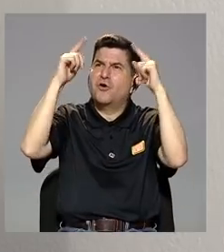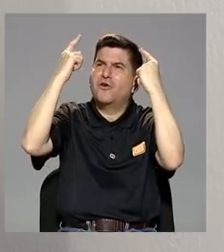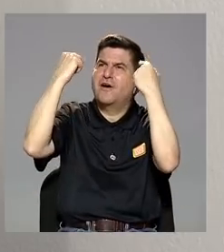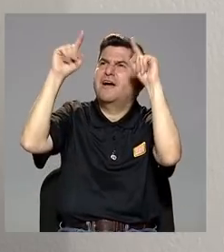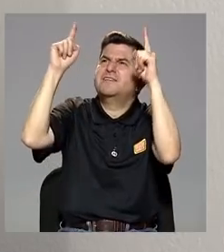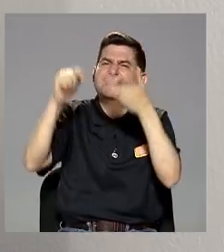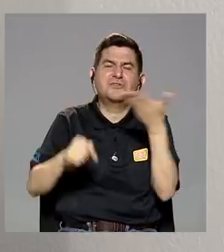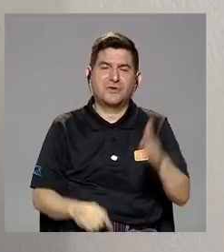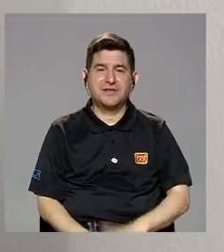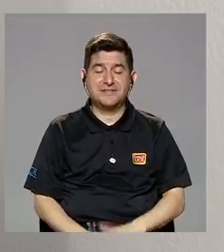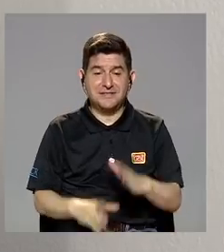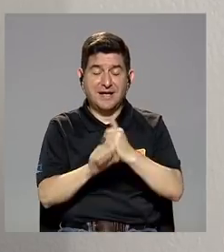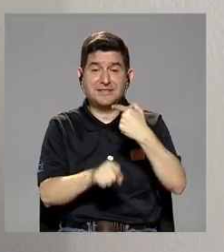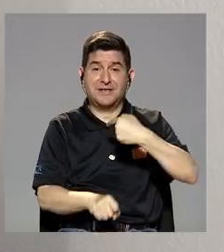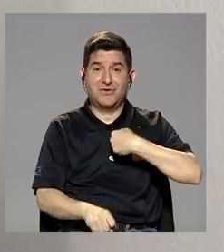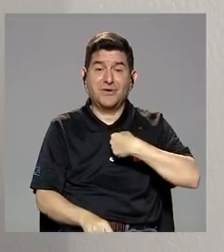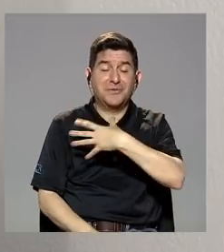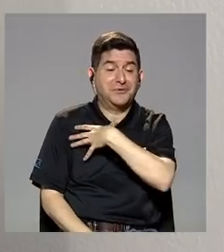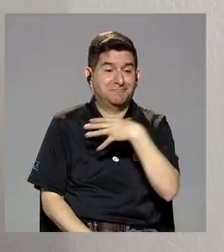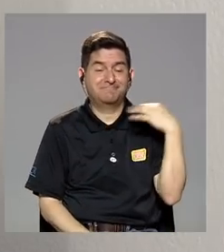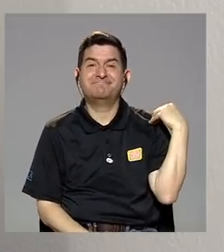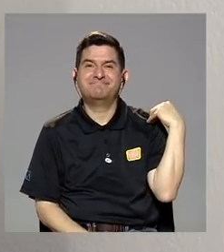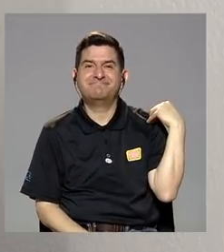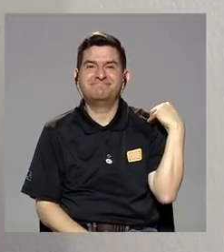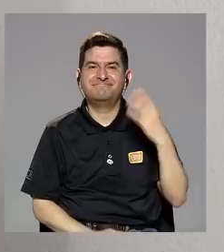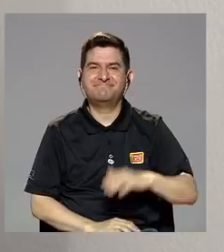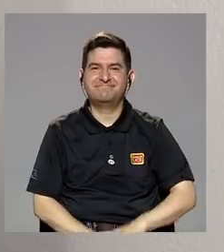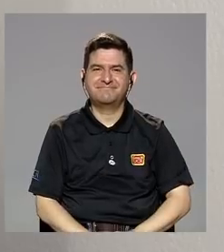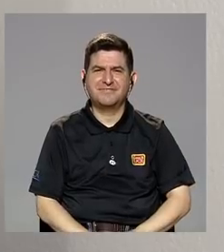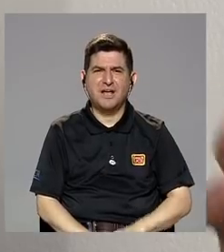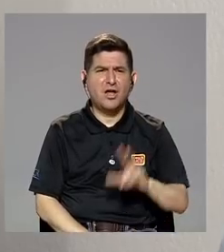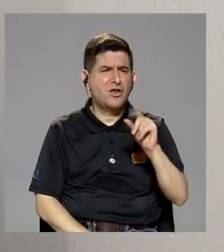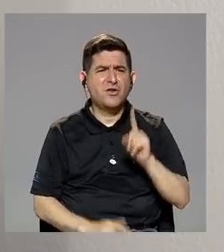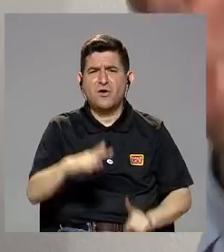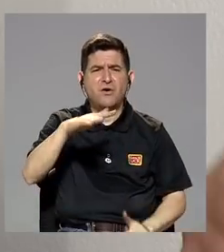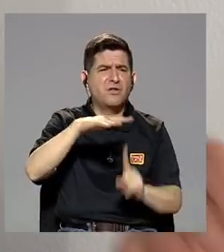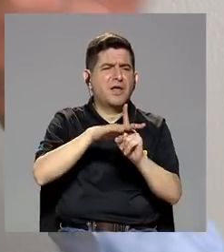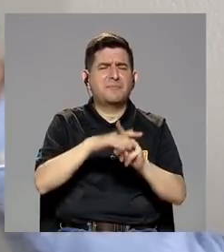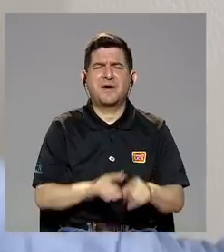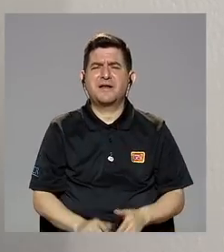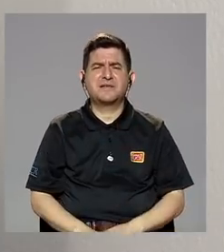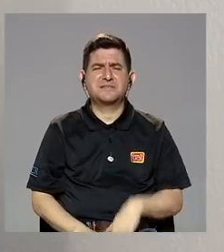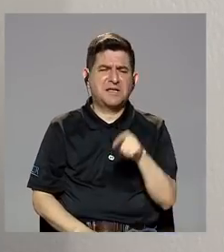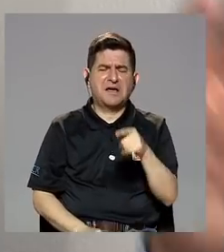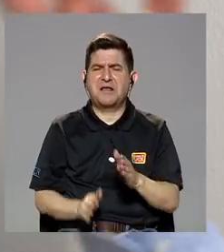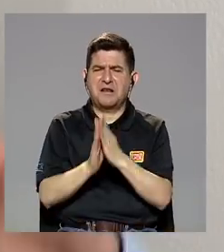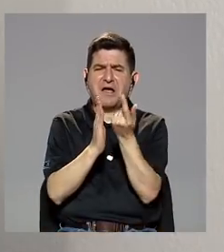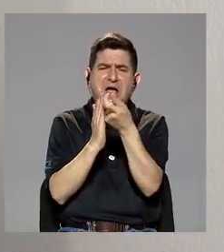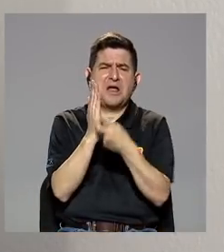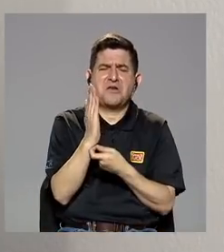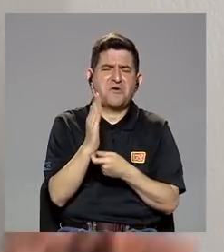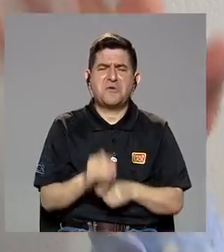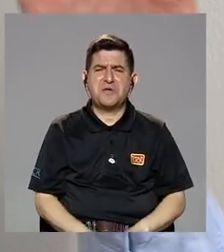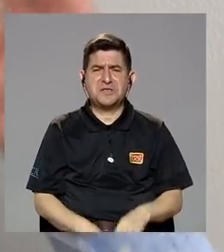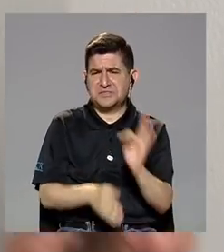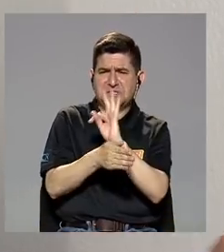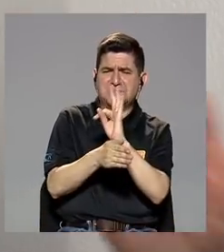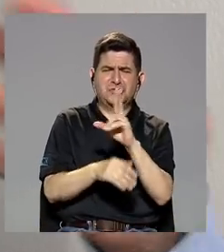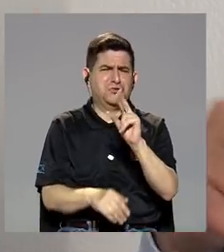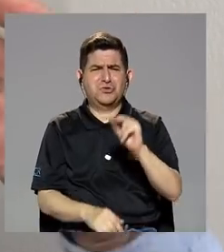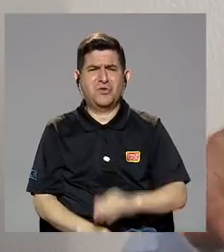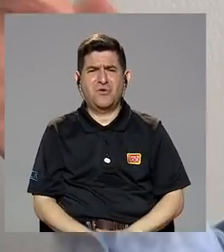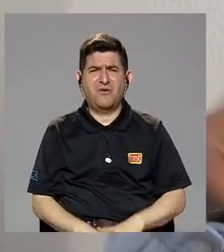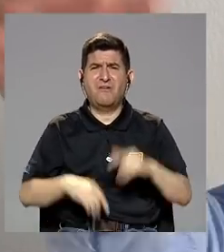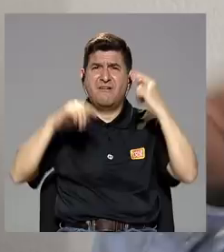hacer lo que uno le gusta no eso de aparecer en la portada en la pantalla en la revista no no eso es